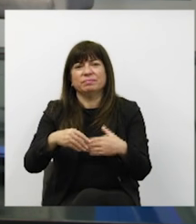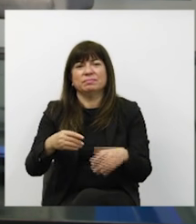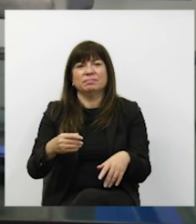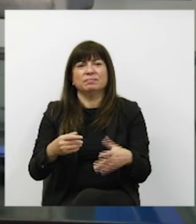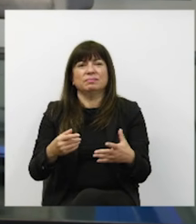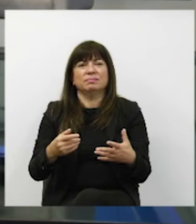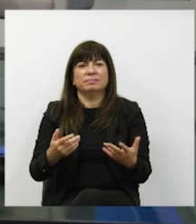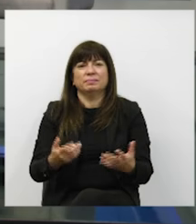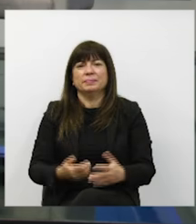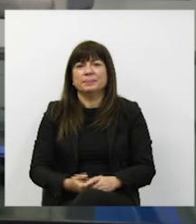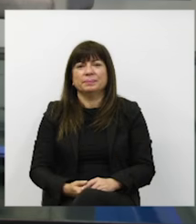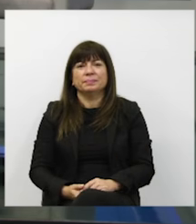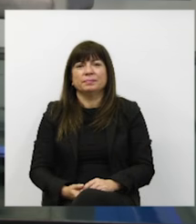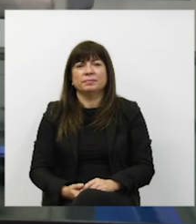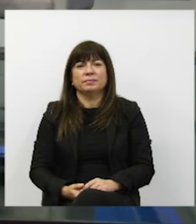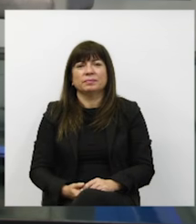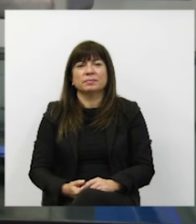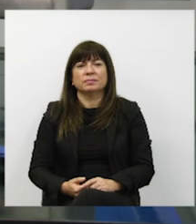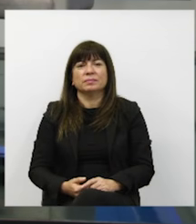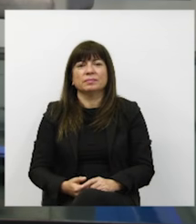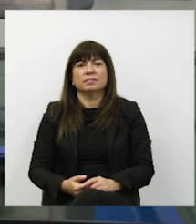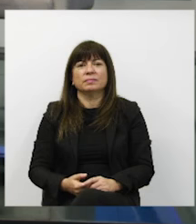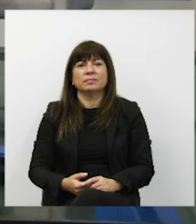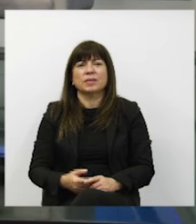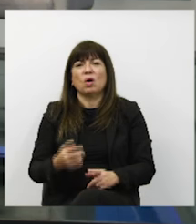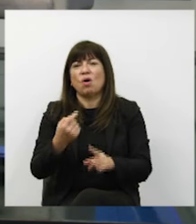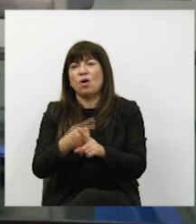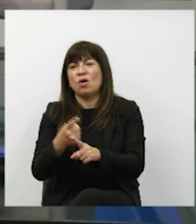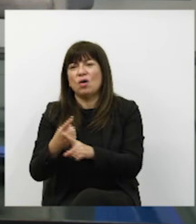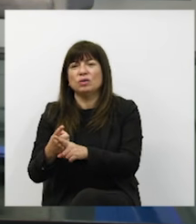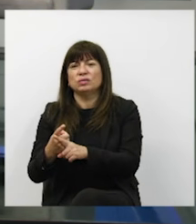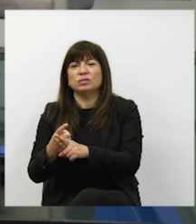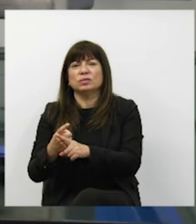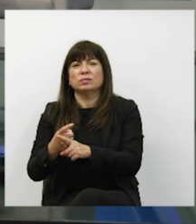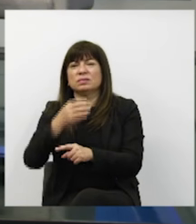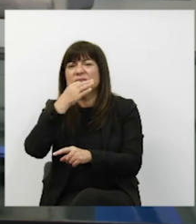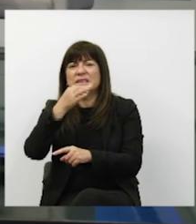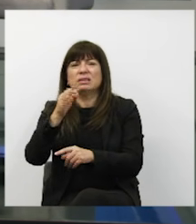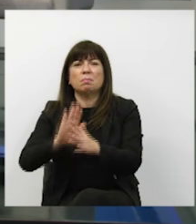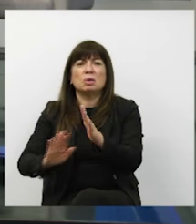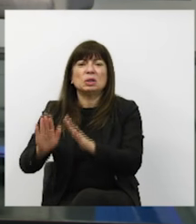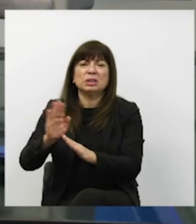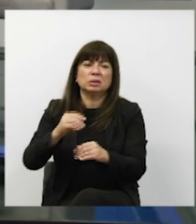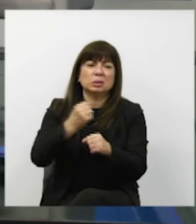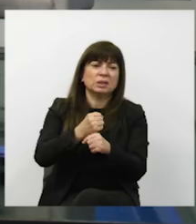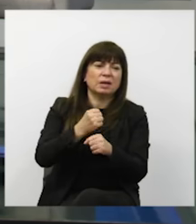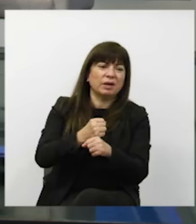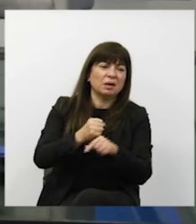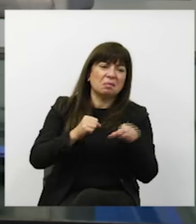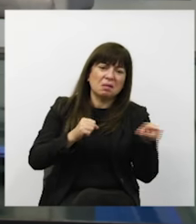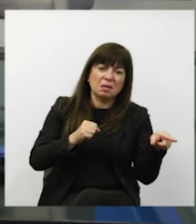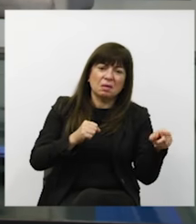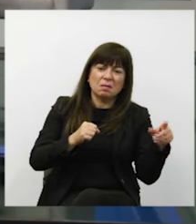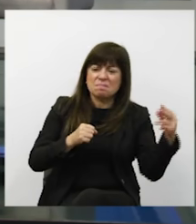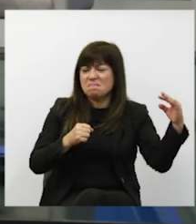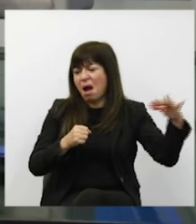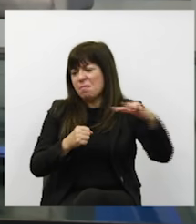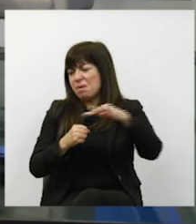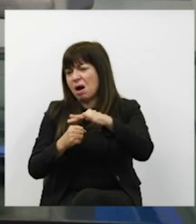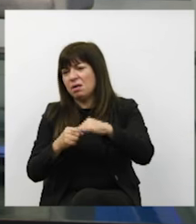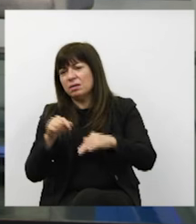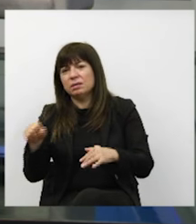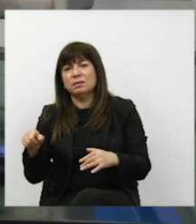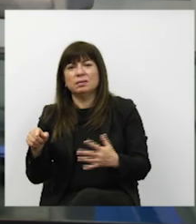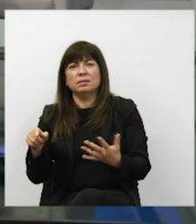lo asimila a precariedad, o frente a un planteamiento de protección del empleo, el sector anterior lo atribuye, ¿no es cierto?, a